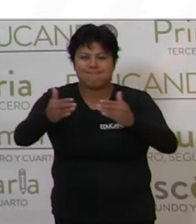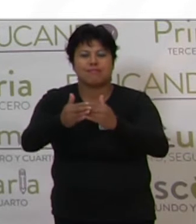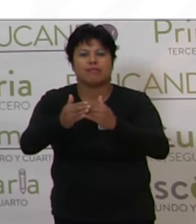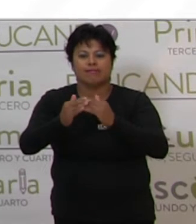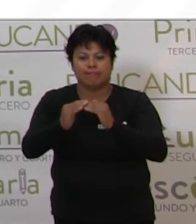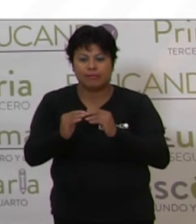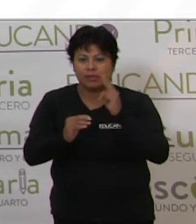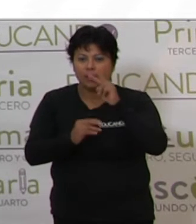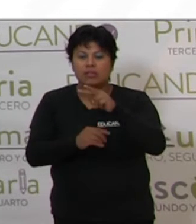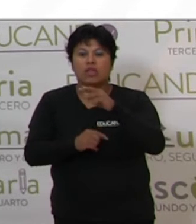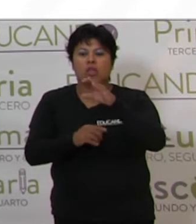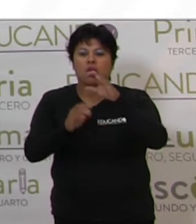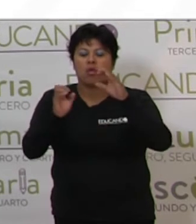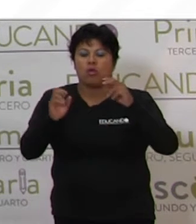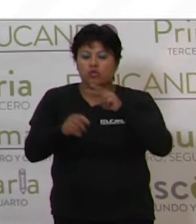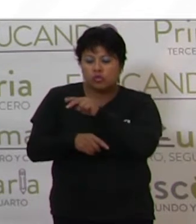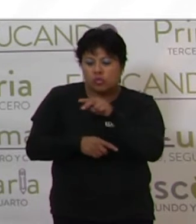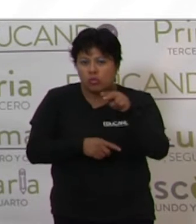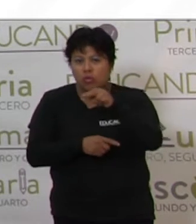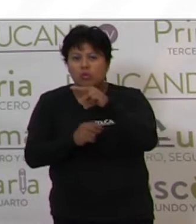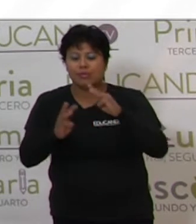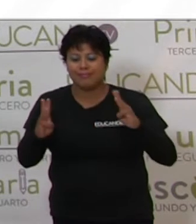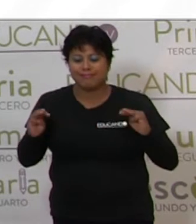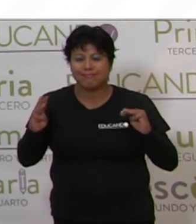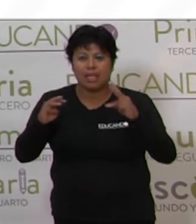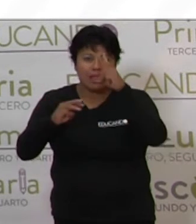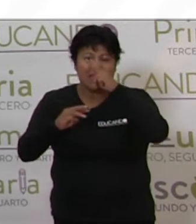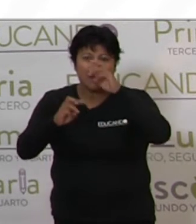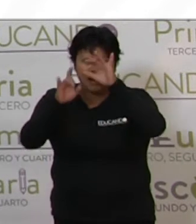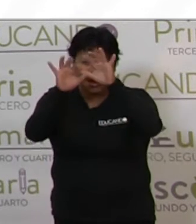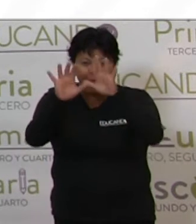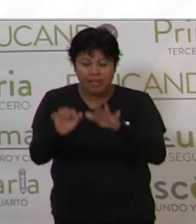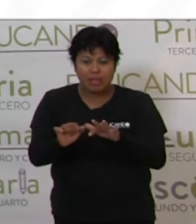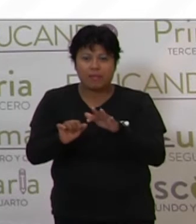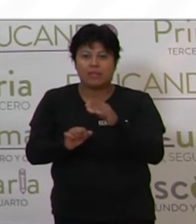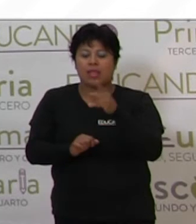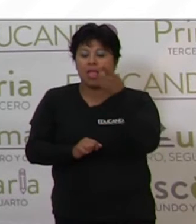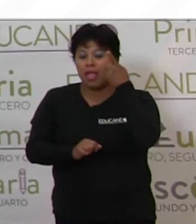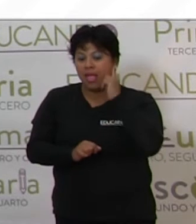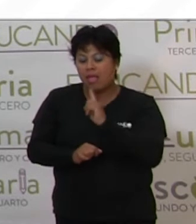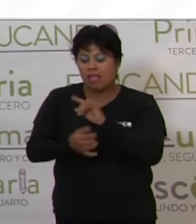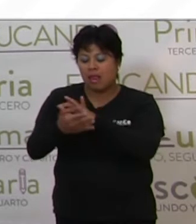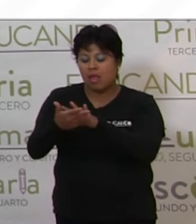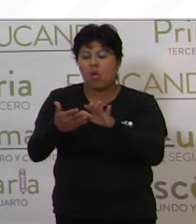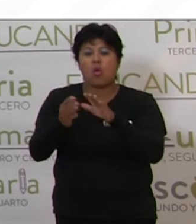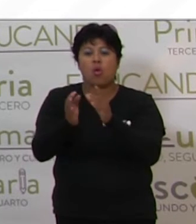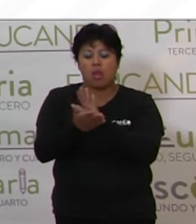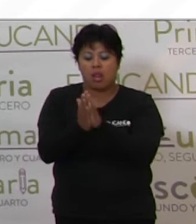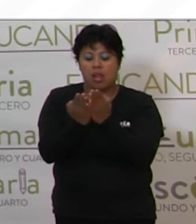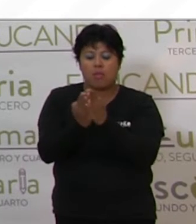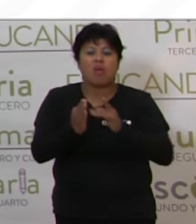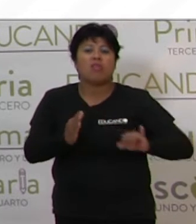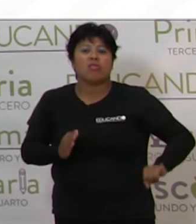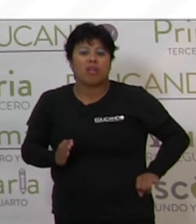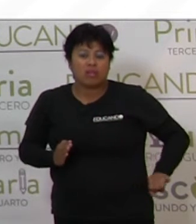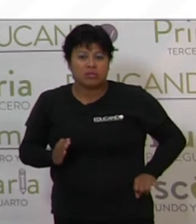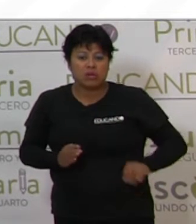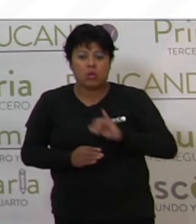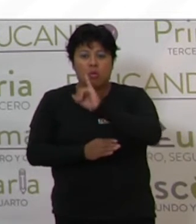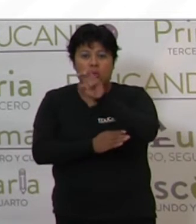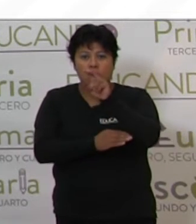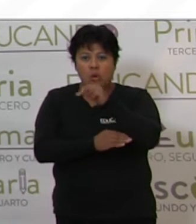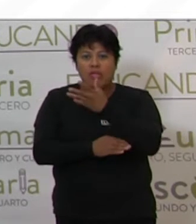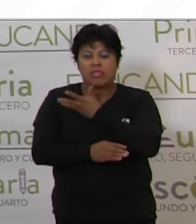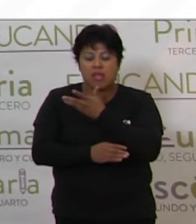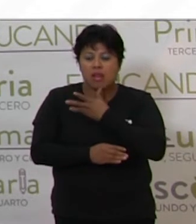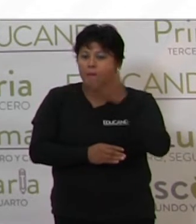subimos a Cumbres Nevadas. Abajo dice, ella leyó un libro interesante. Juan tiene pelo rubio